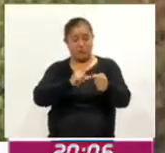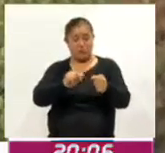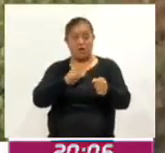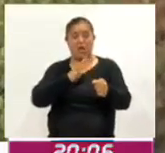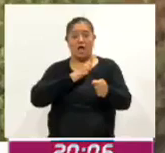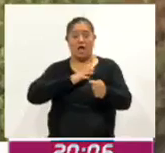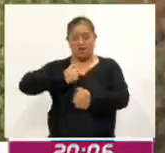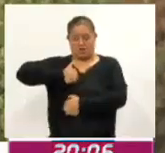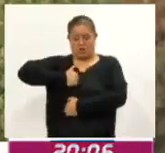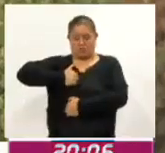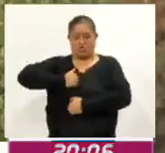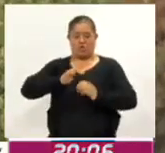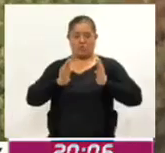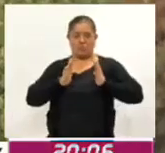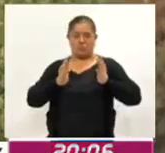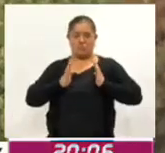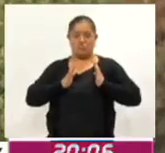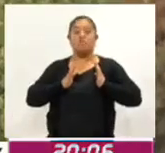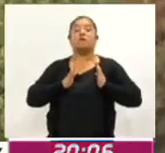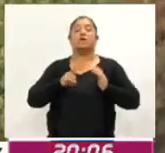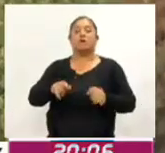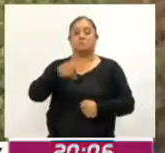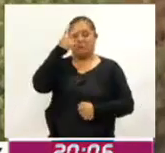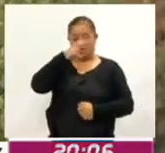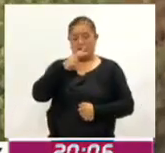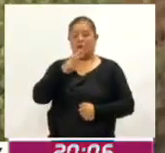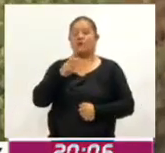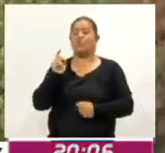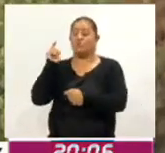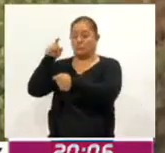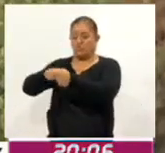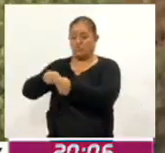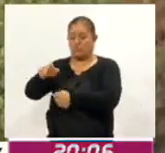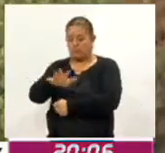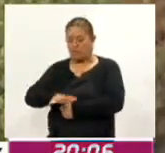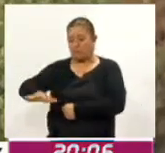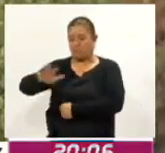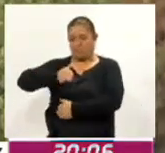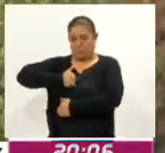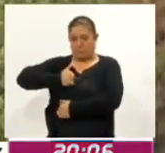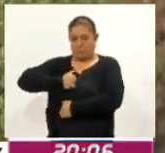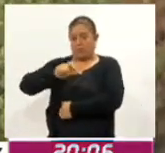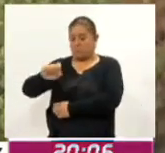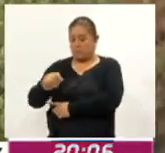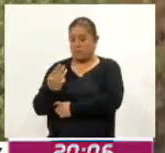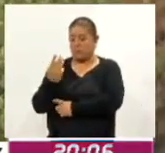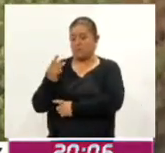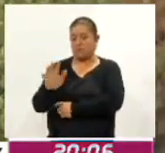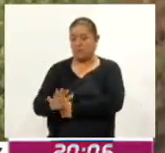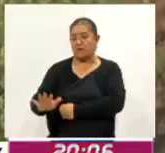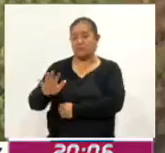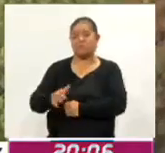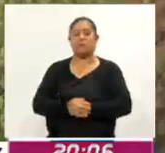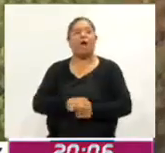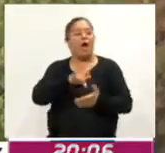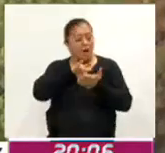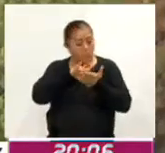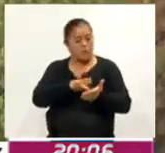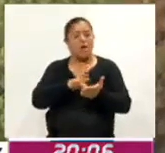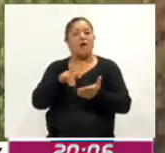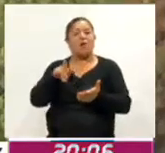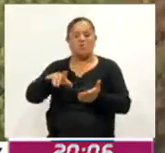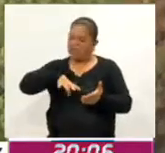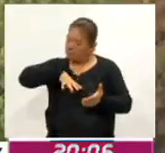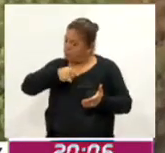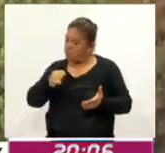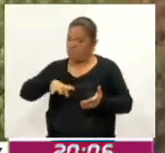Mexicano jurisdiccionadas a la 23ª Zona Militar de apoyar cualquier esfuerzo conjunto